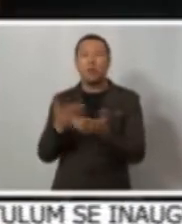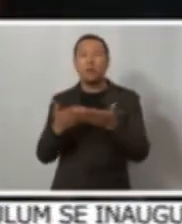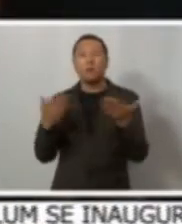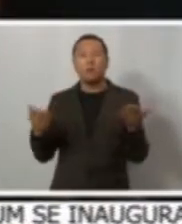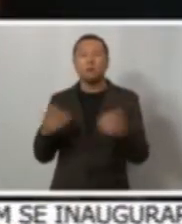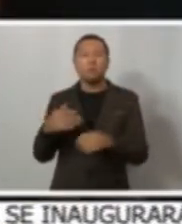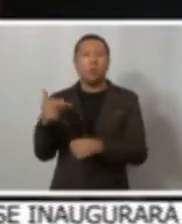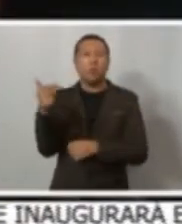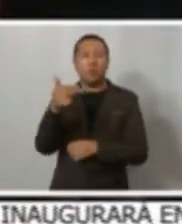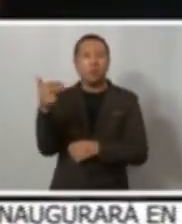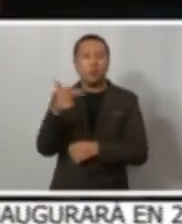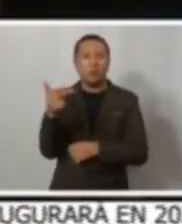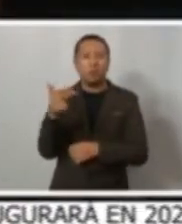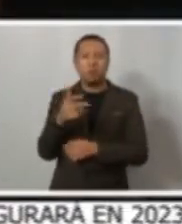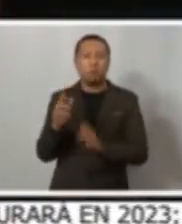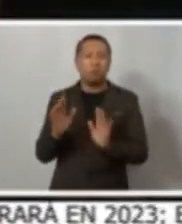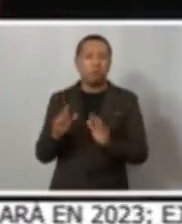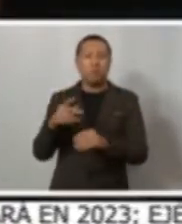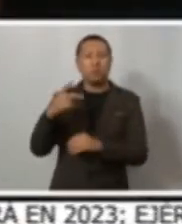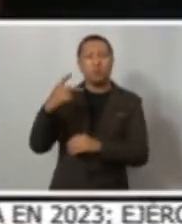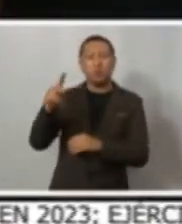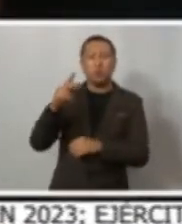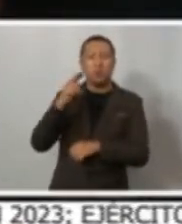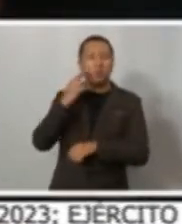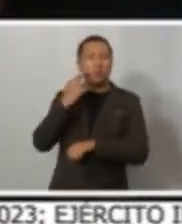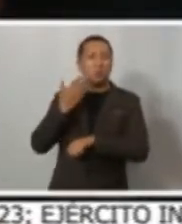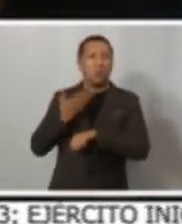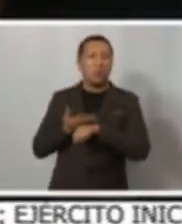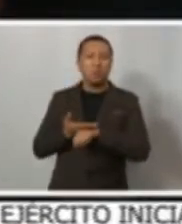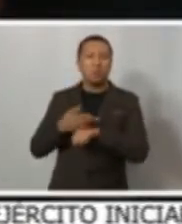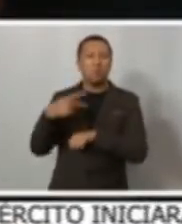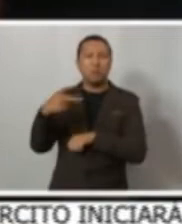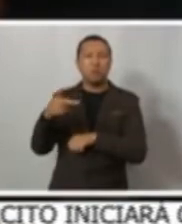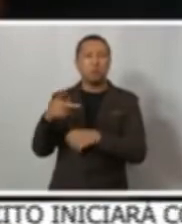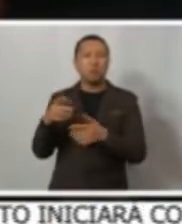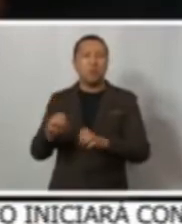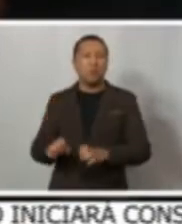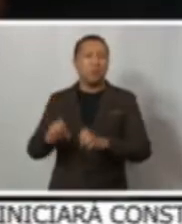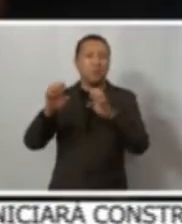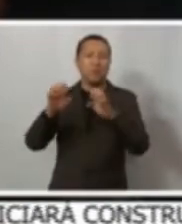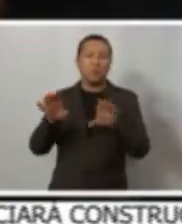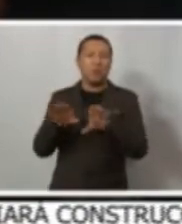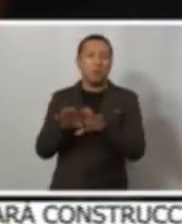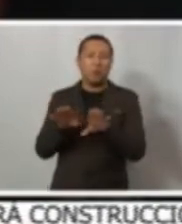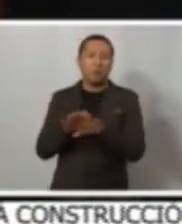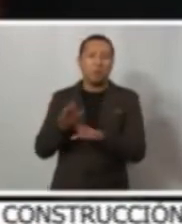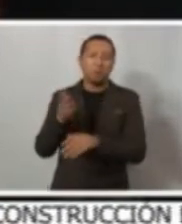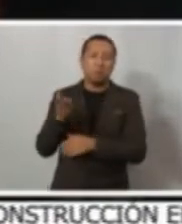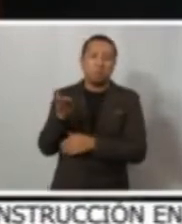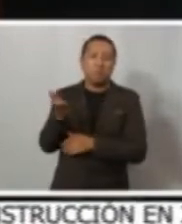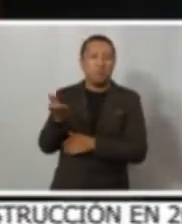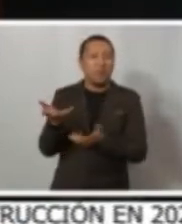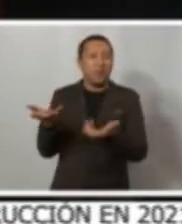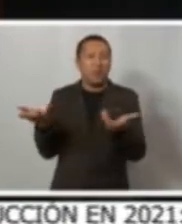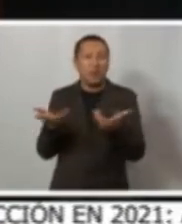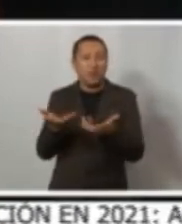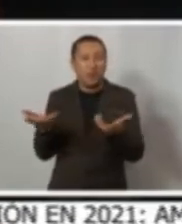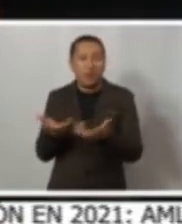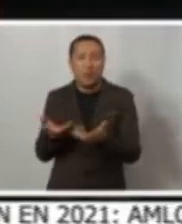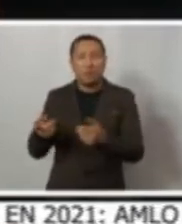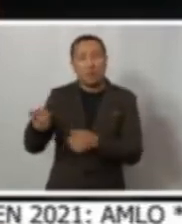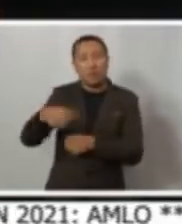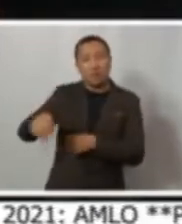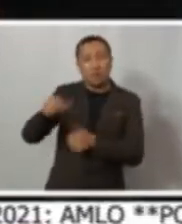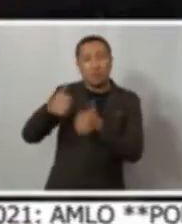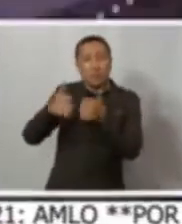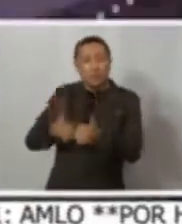que forzosamente que resguardar sus instalaciones y bueno, queda bajo su total responsabilidad el quedarse o